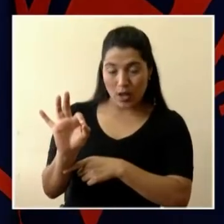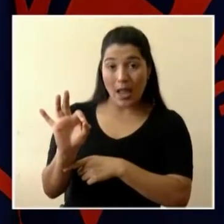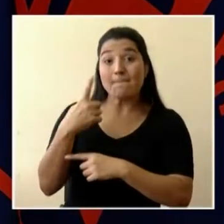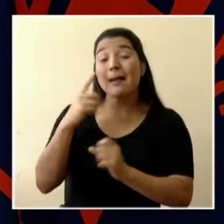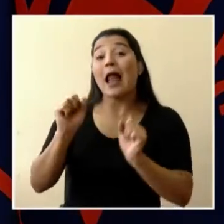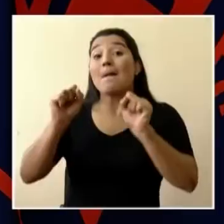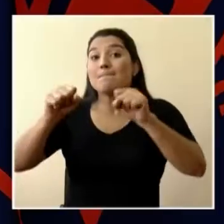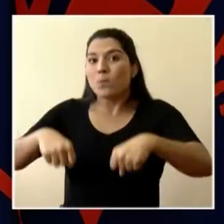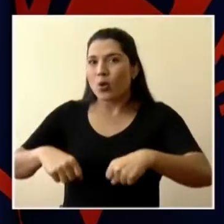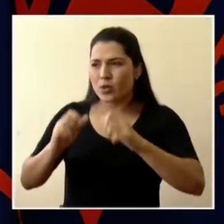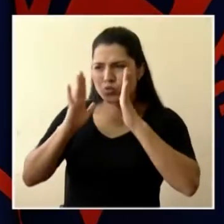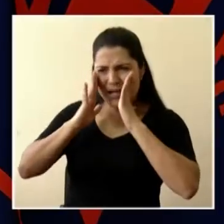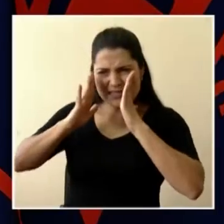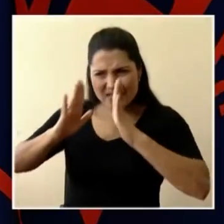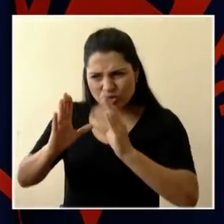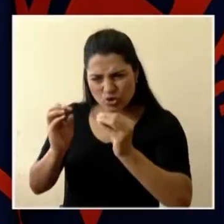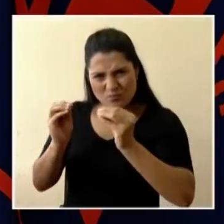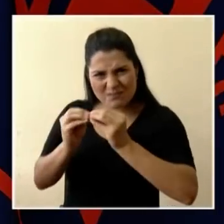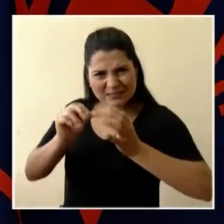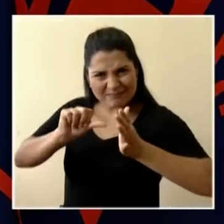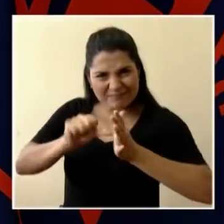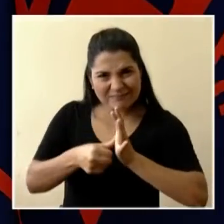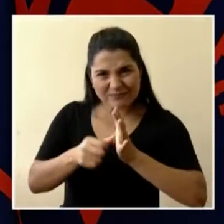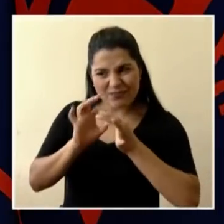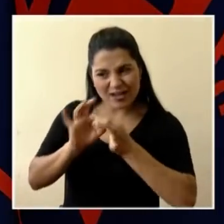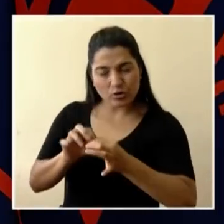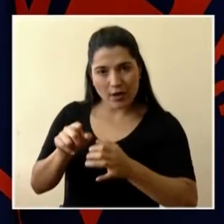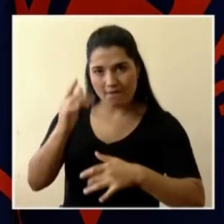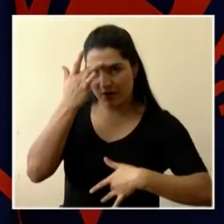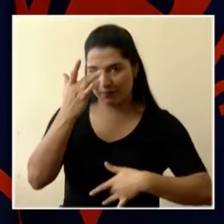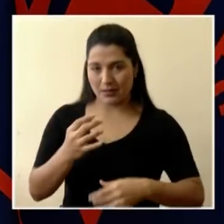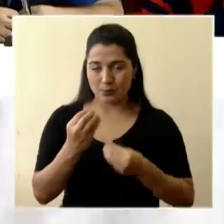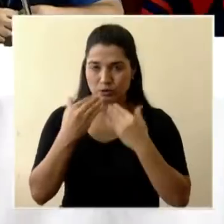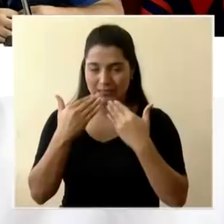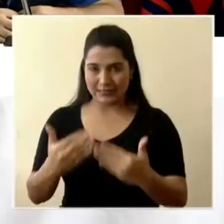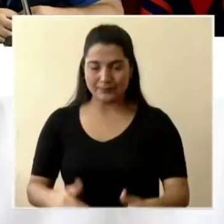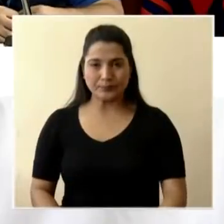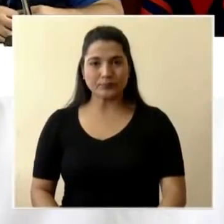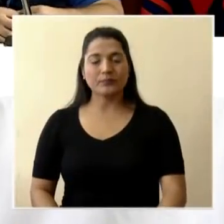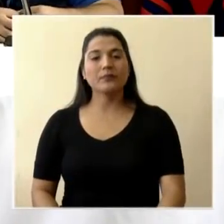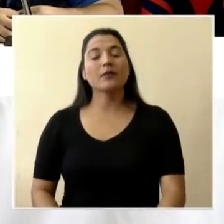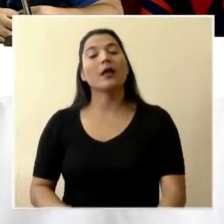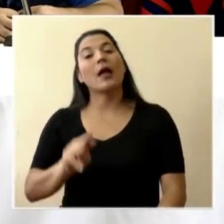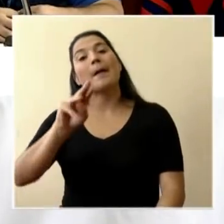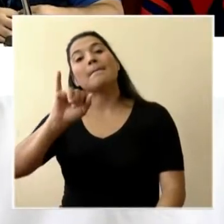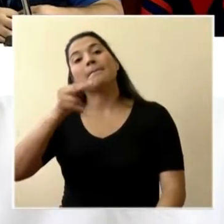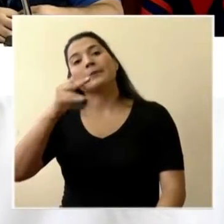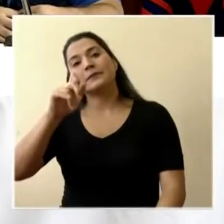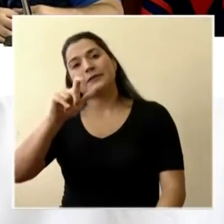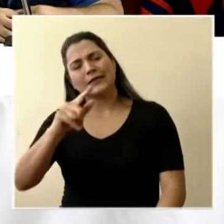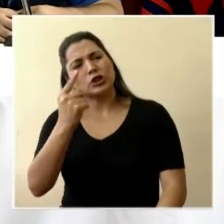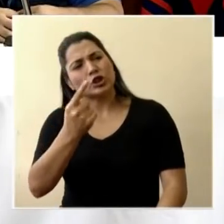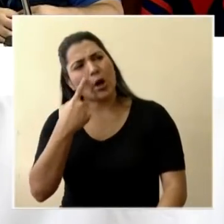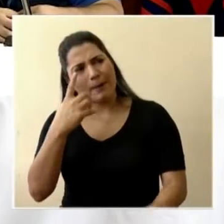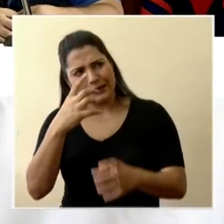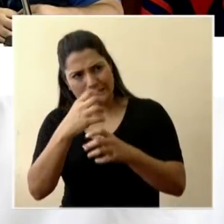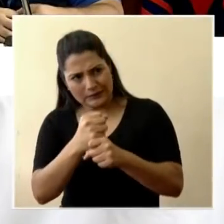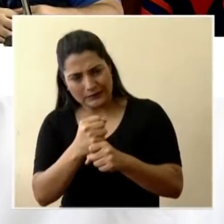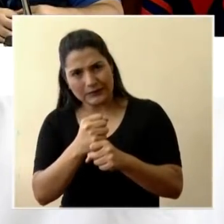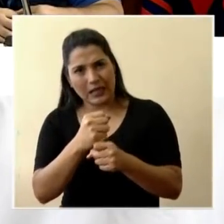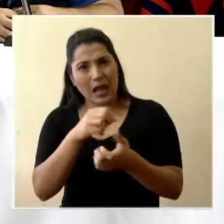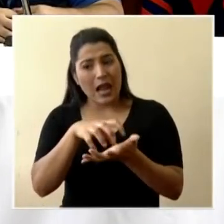un abordaje más agresivo de este tipo de enfermedad. Muchas gracias. Don Michael, solo para recapitular las dudas